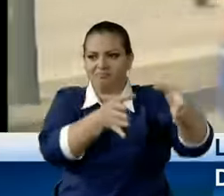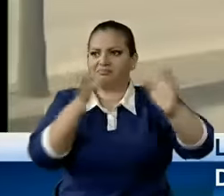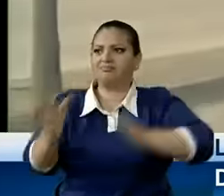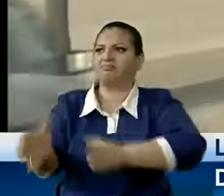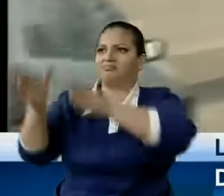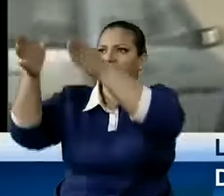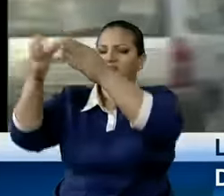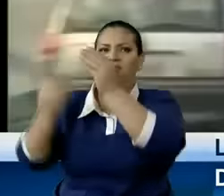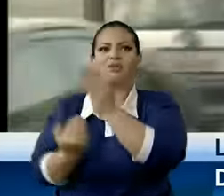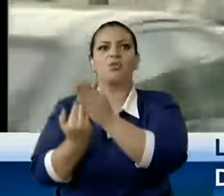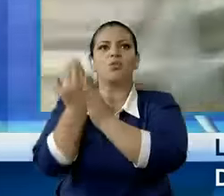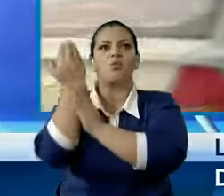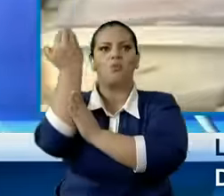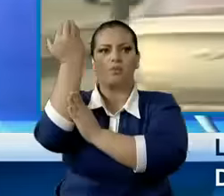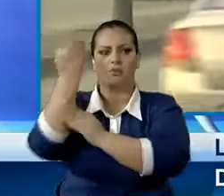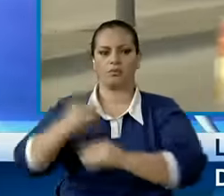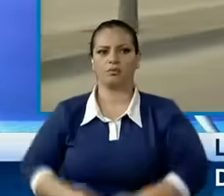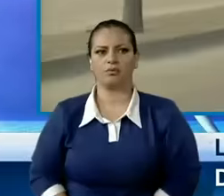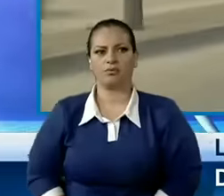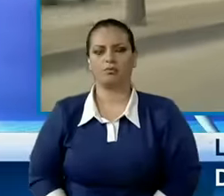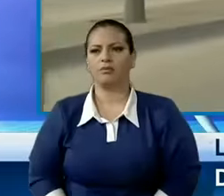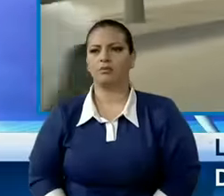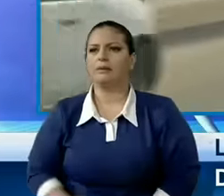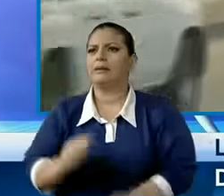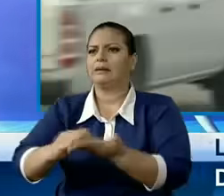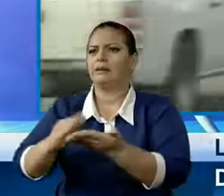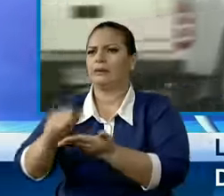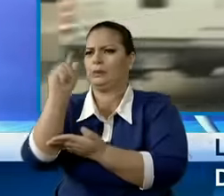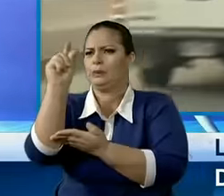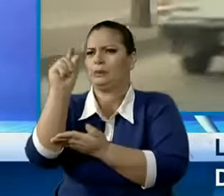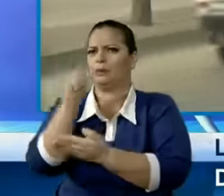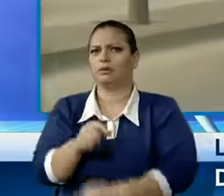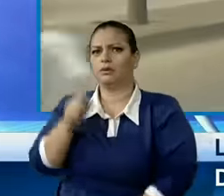consulta. Me esperan un momentito en estudio para que el general lo pueda escuchar.